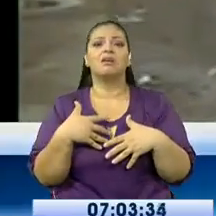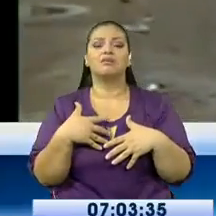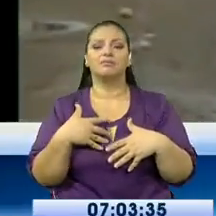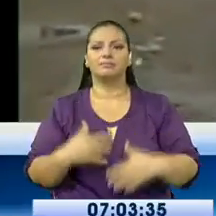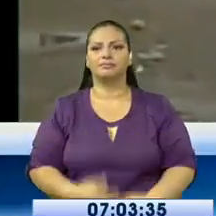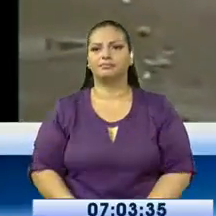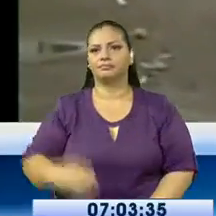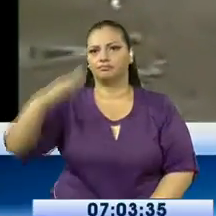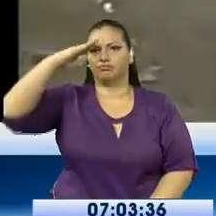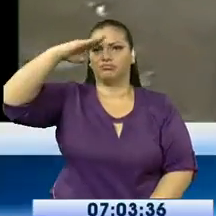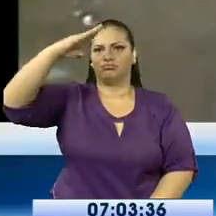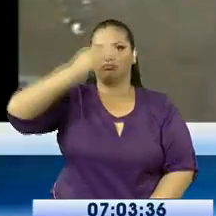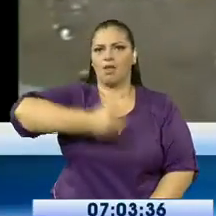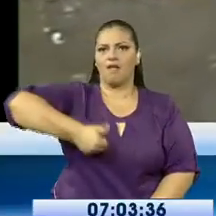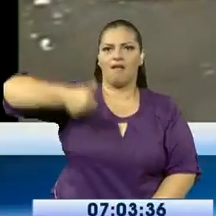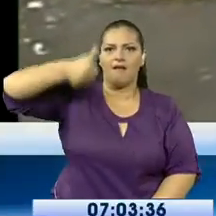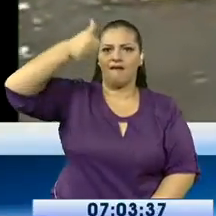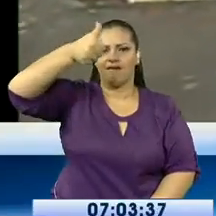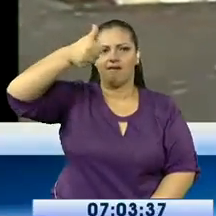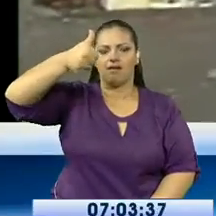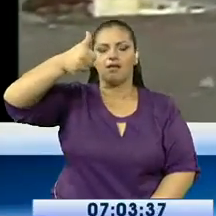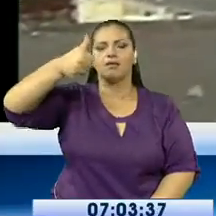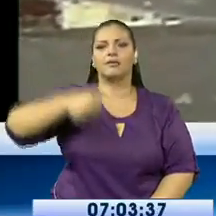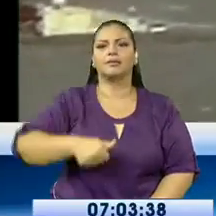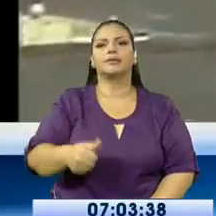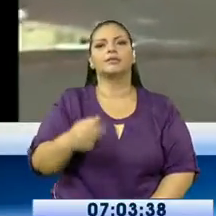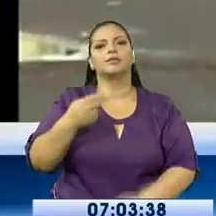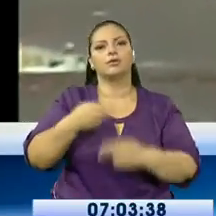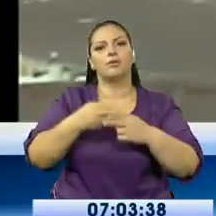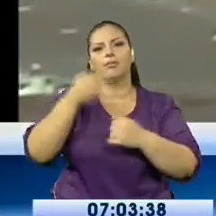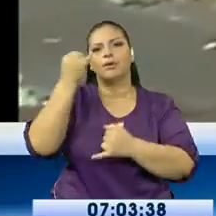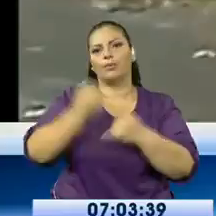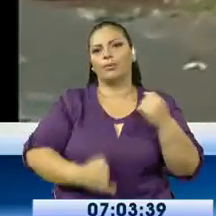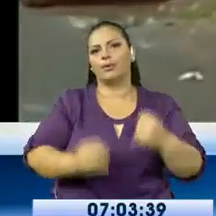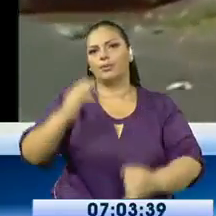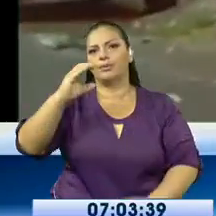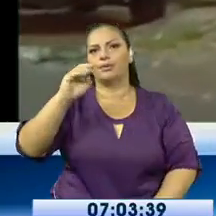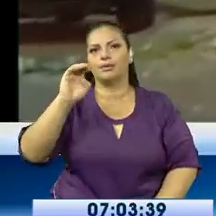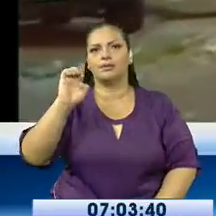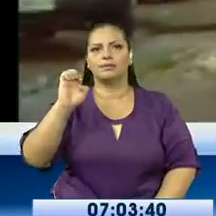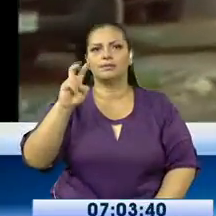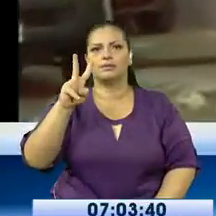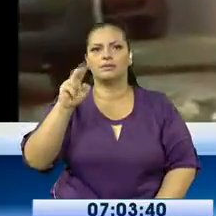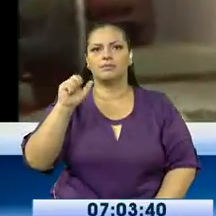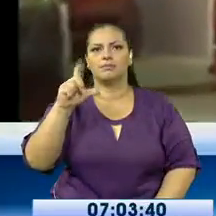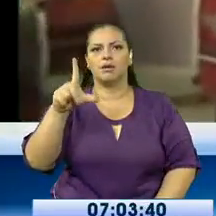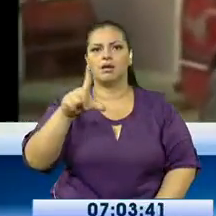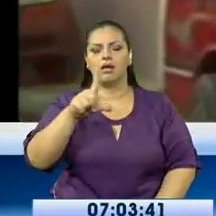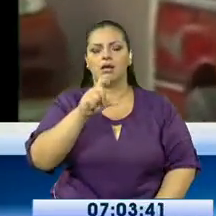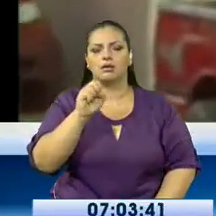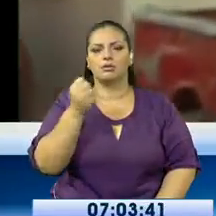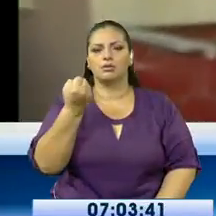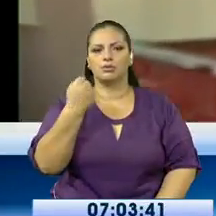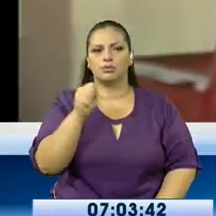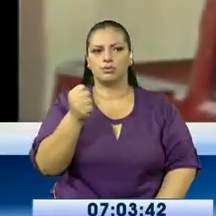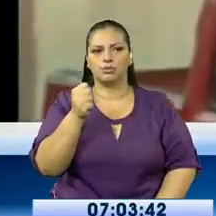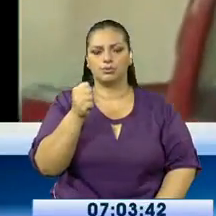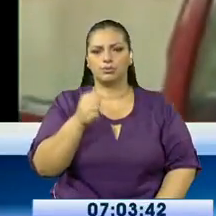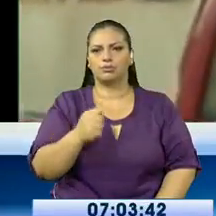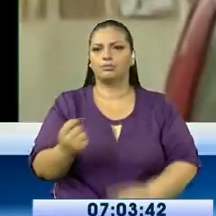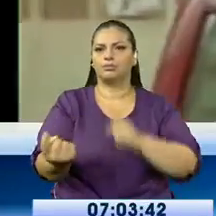capitán Ceballos de este circuito del sur de Guayaquil para conocer más al respecto de